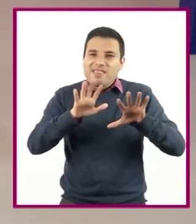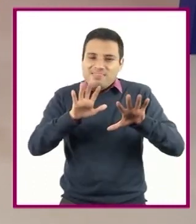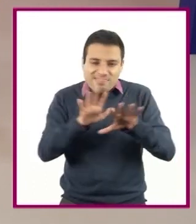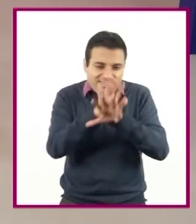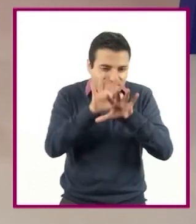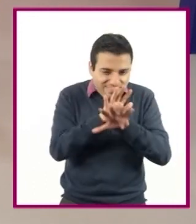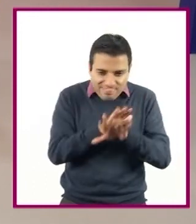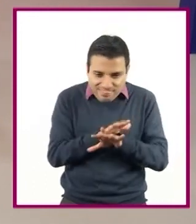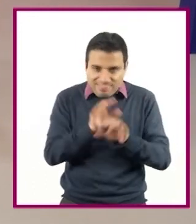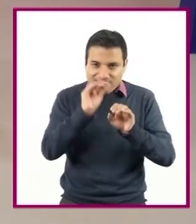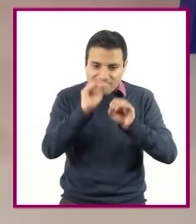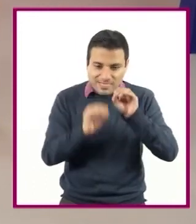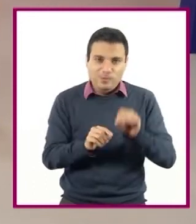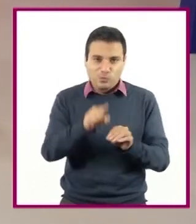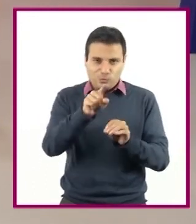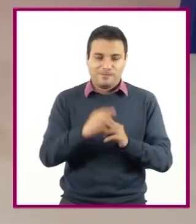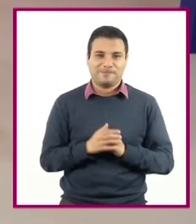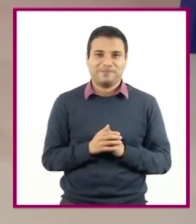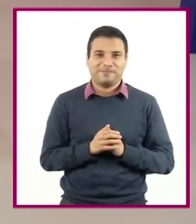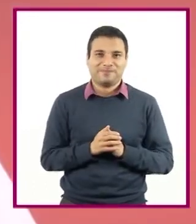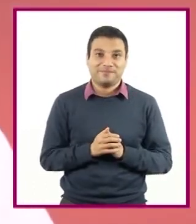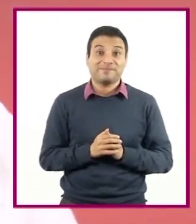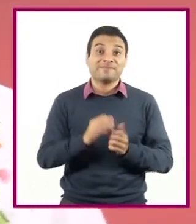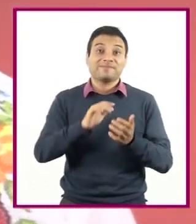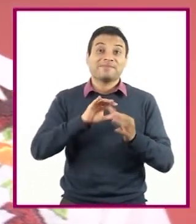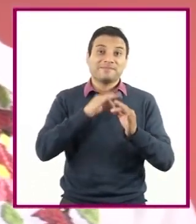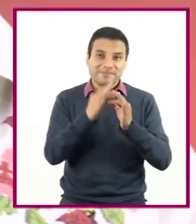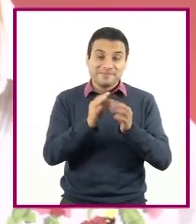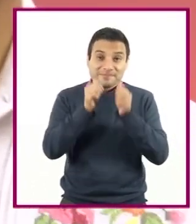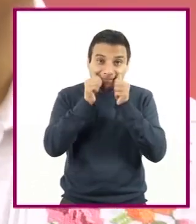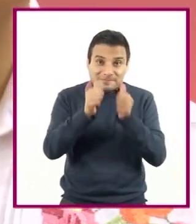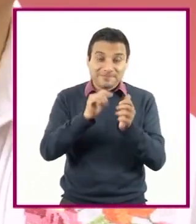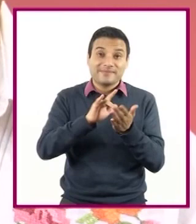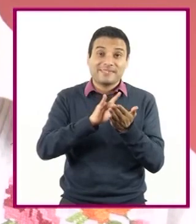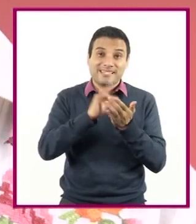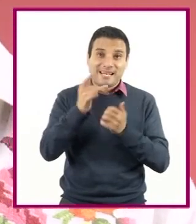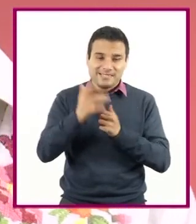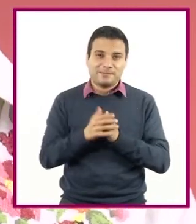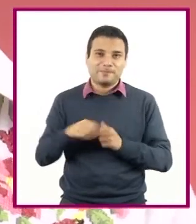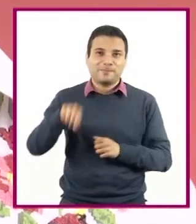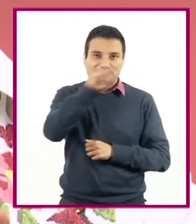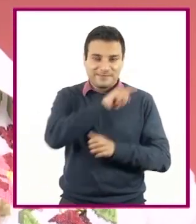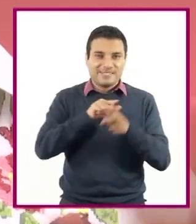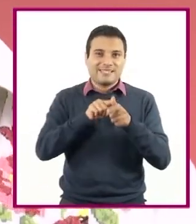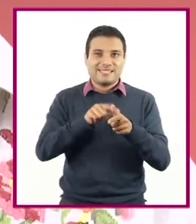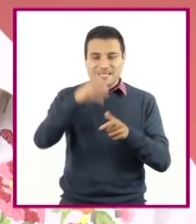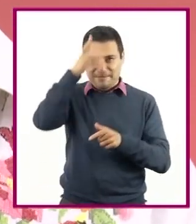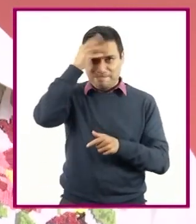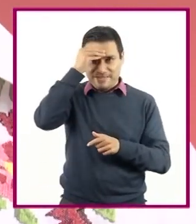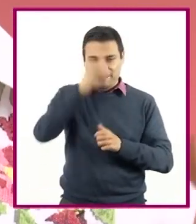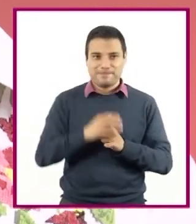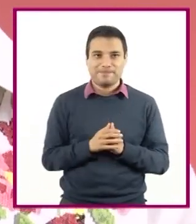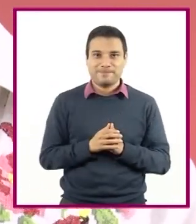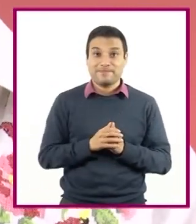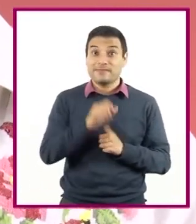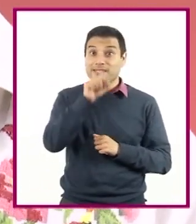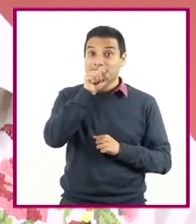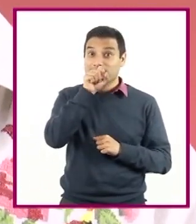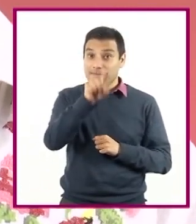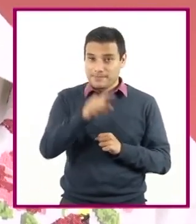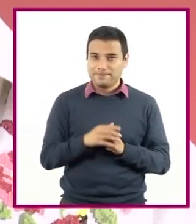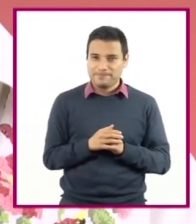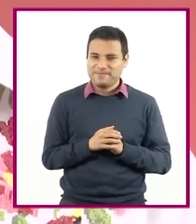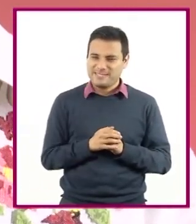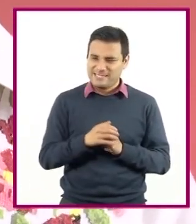actual. ¡Listo! Muchas gracias por su atención. Les invitamos a que continúen aprendiendo y, por supuesto, pongamos todo